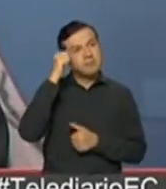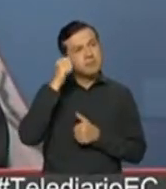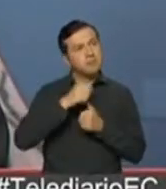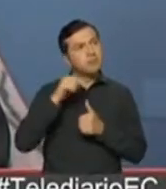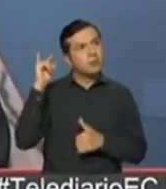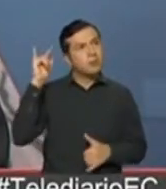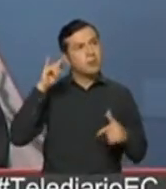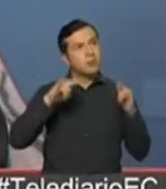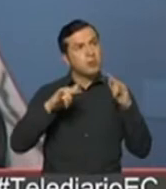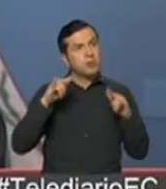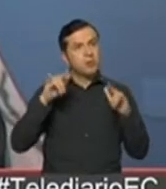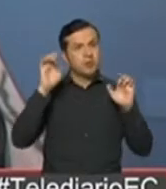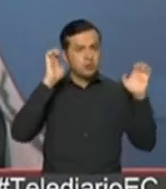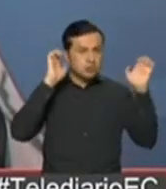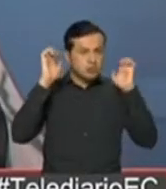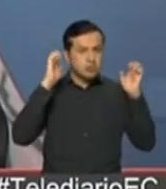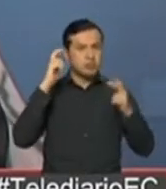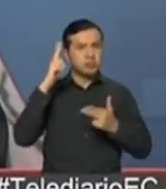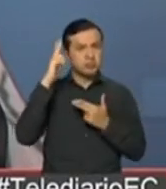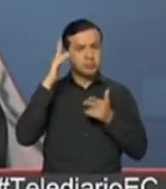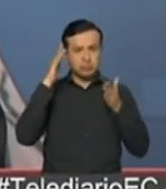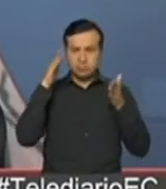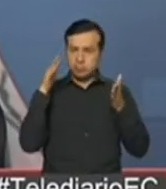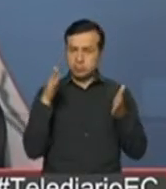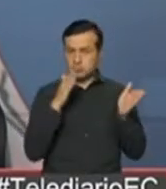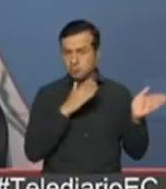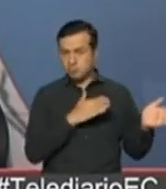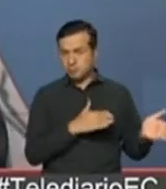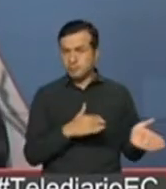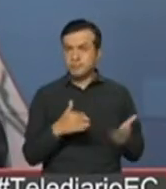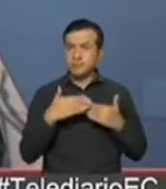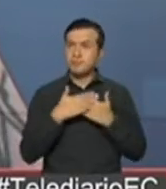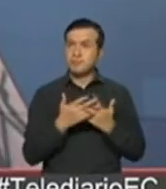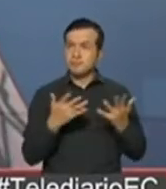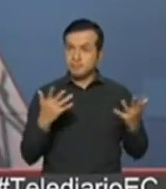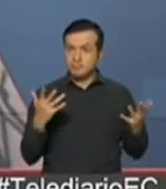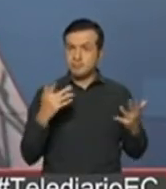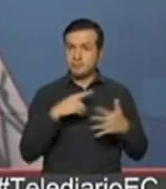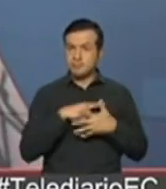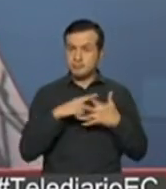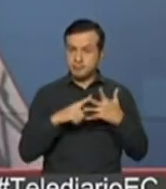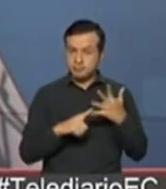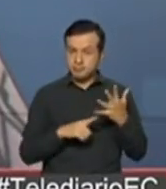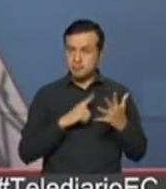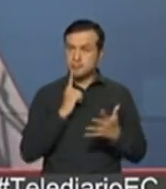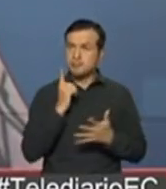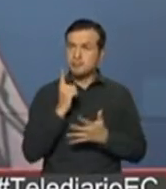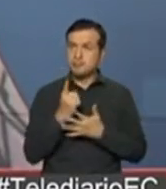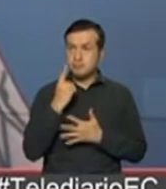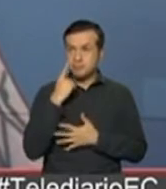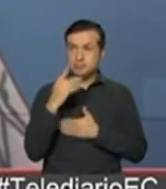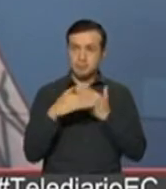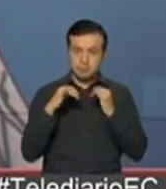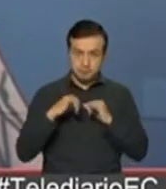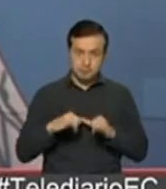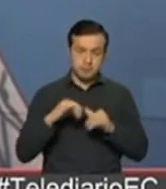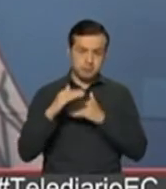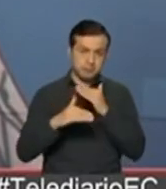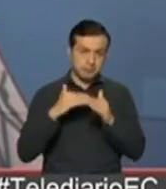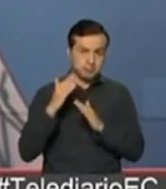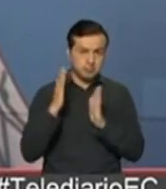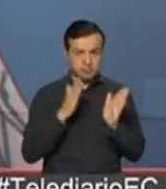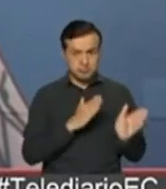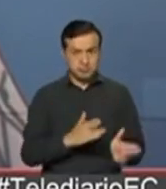esa doctrina militar se enfoca para arriba a continuar con estos procesos de